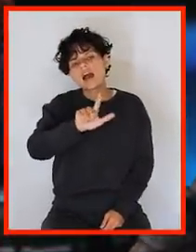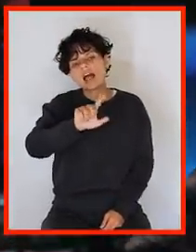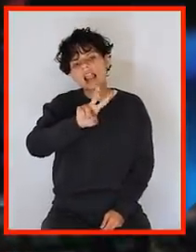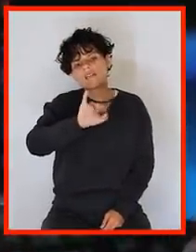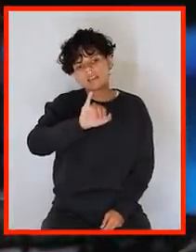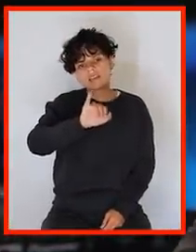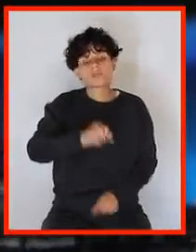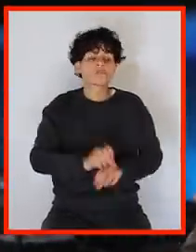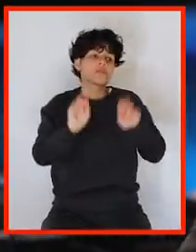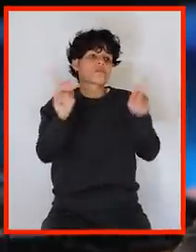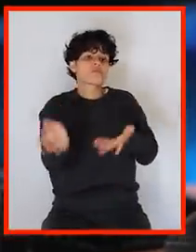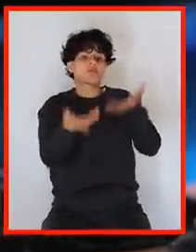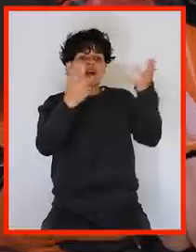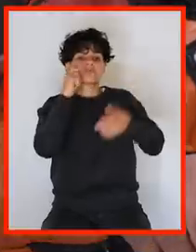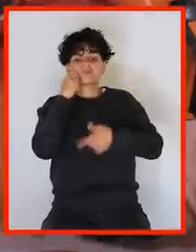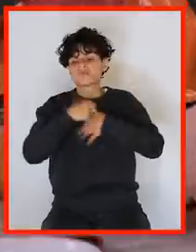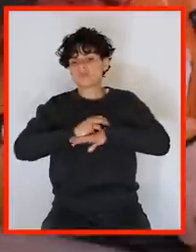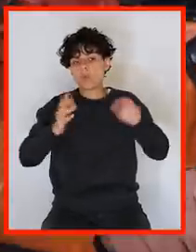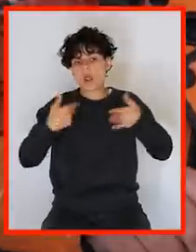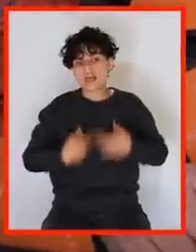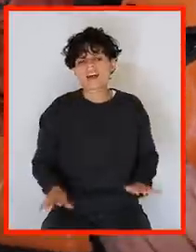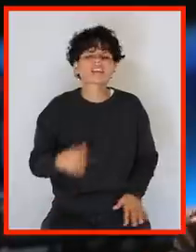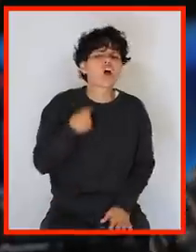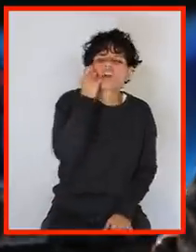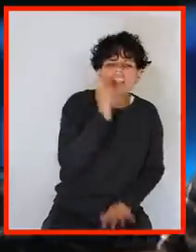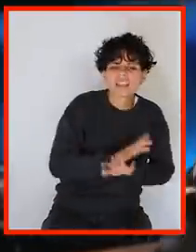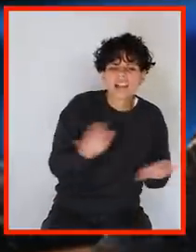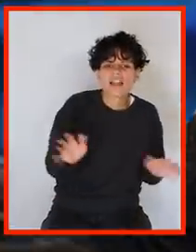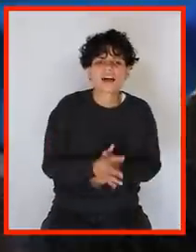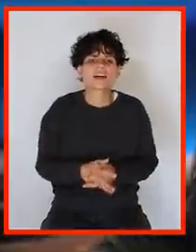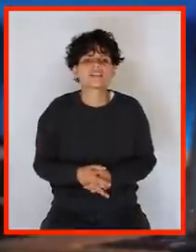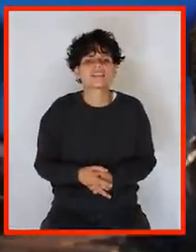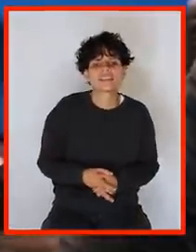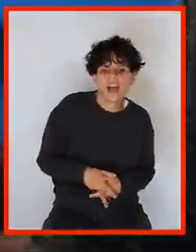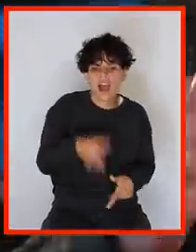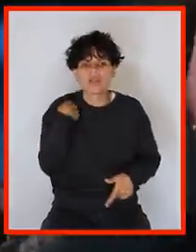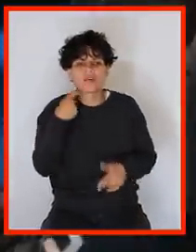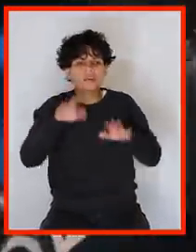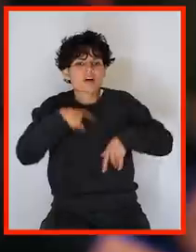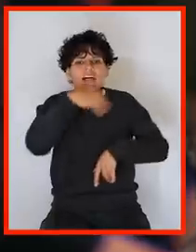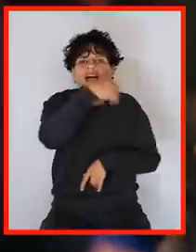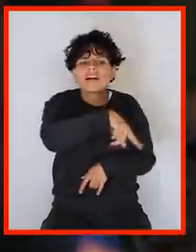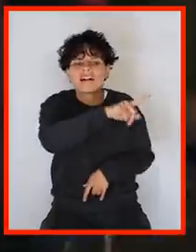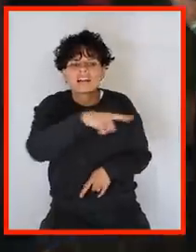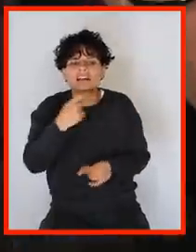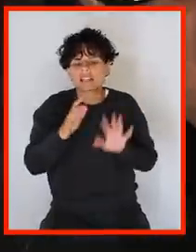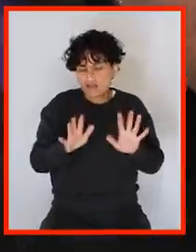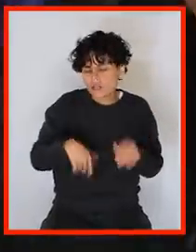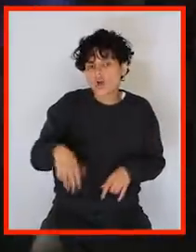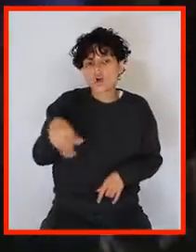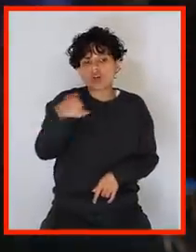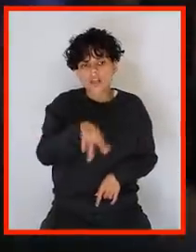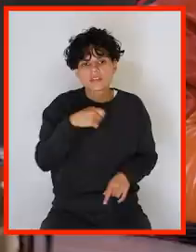culiao, díganme así, pues, weón. No te entendí ni la weá, culiao. Argentina, como dijo el otro. Vamos a dejar la comida de lado, me gusta